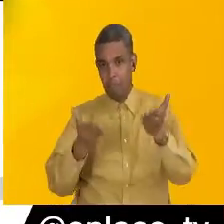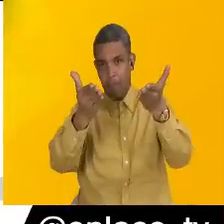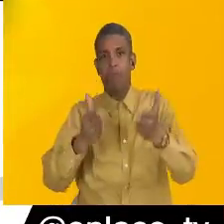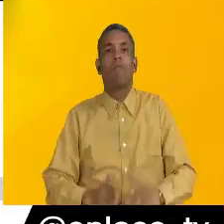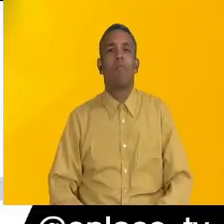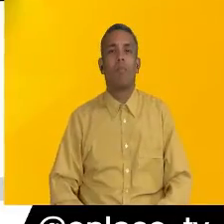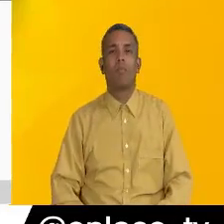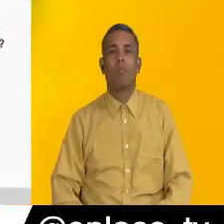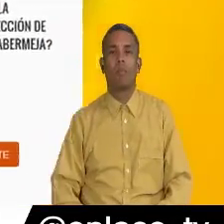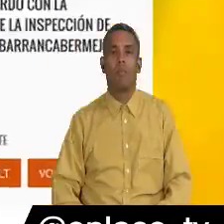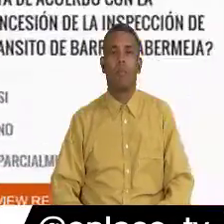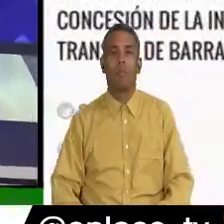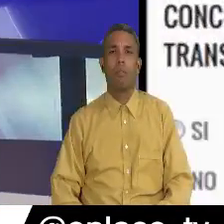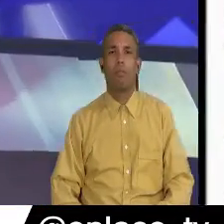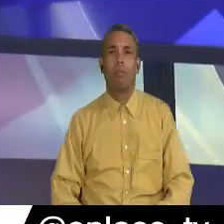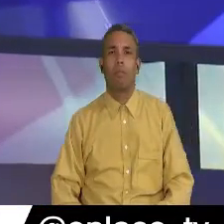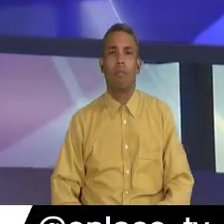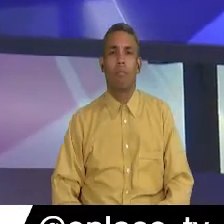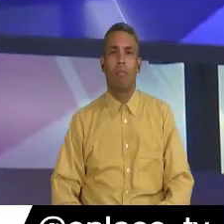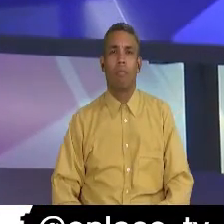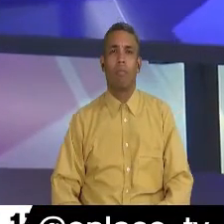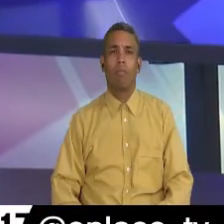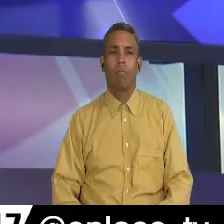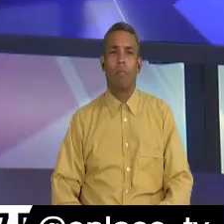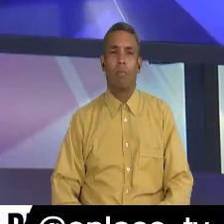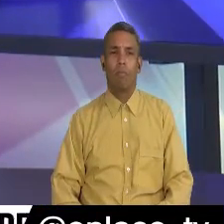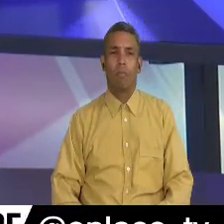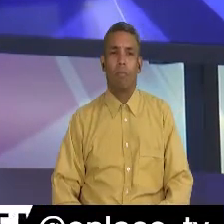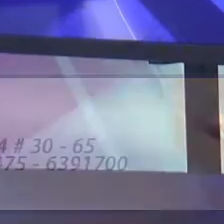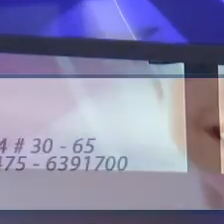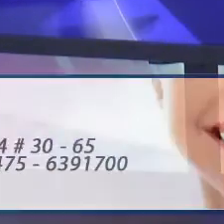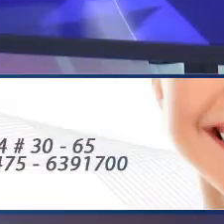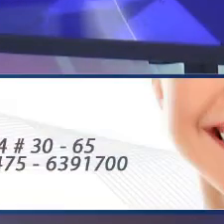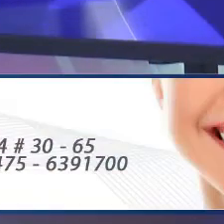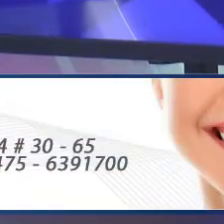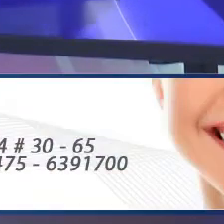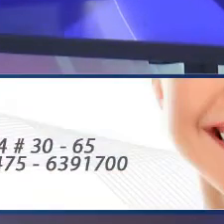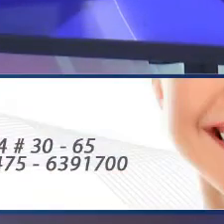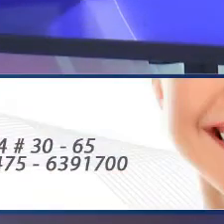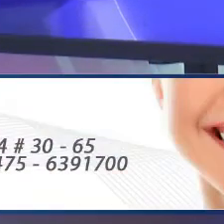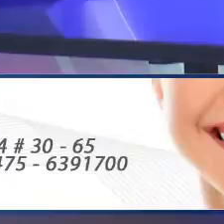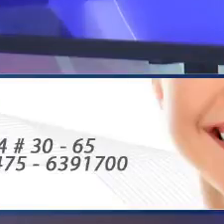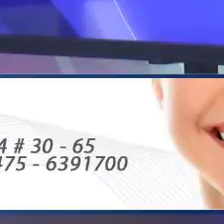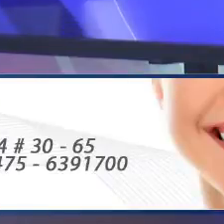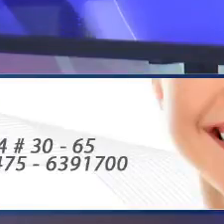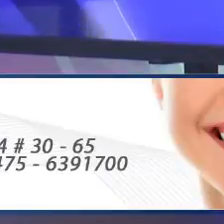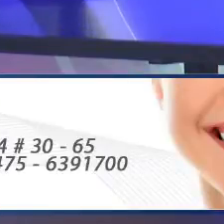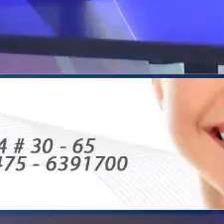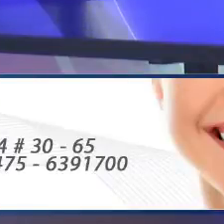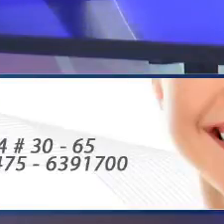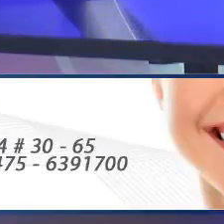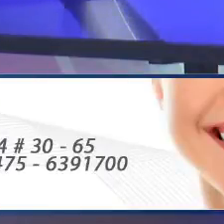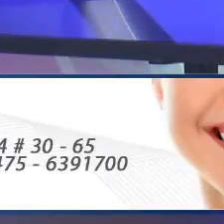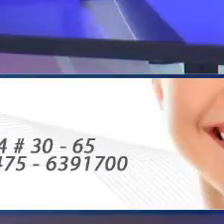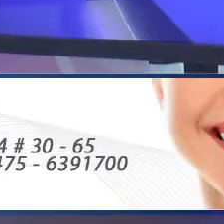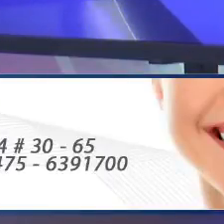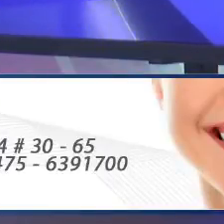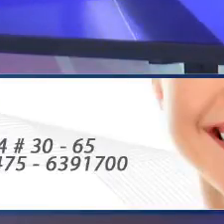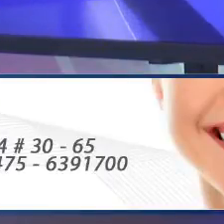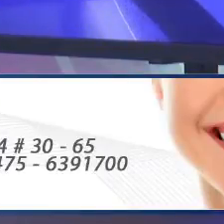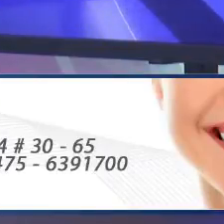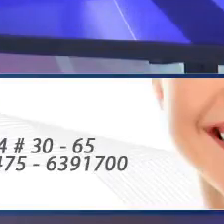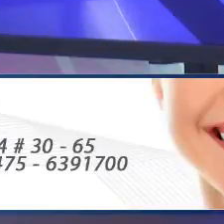www.enlacetelevisión.com. Visítenos. Y la tecnología moderna de Chrome hará que su sonrisa salte a la vista. Cámaras intraoral, detector de caries,